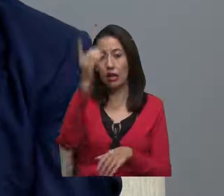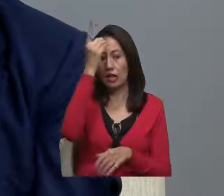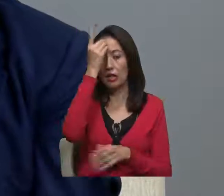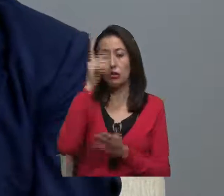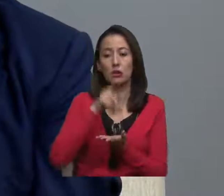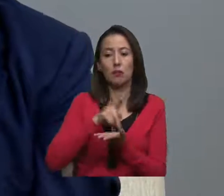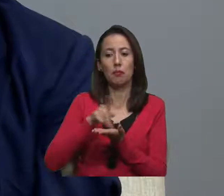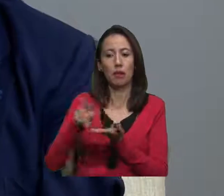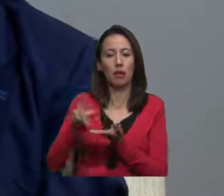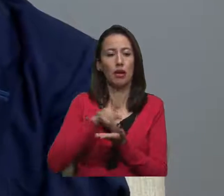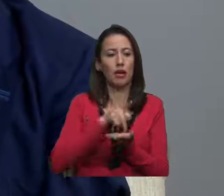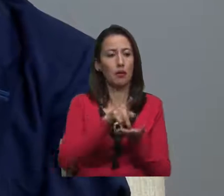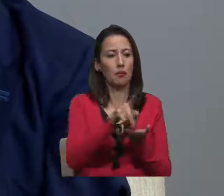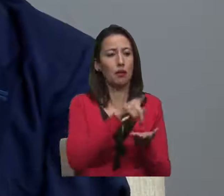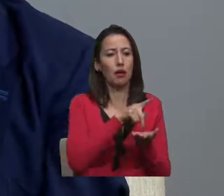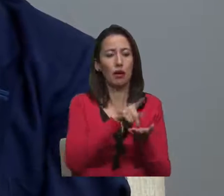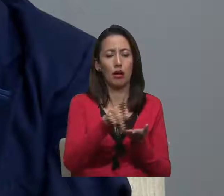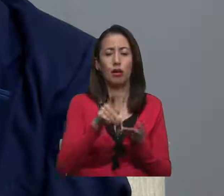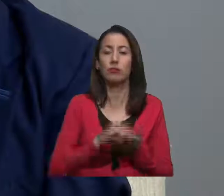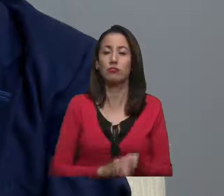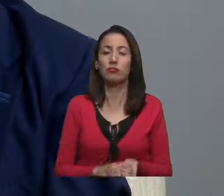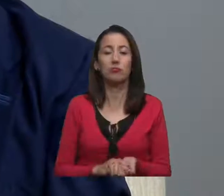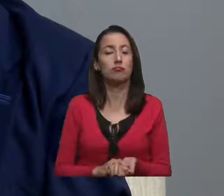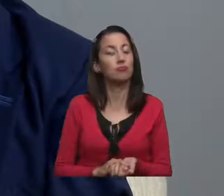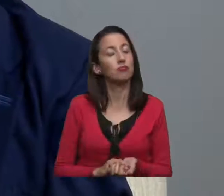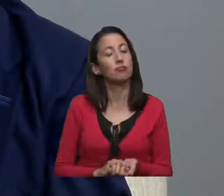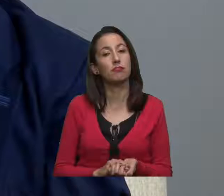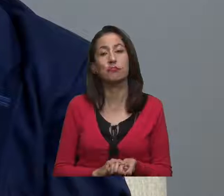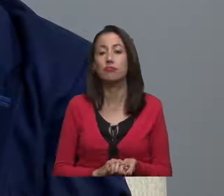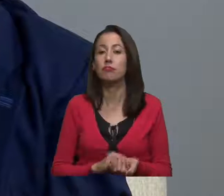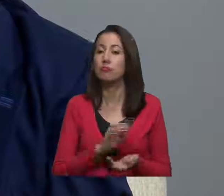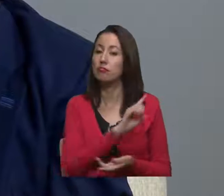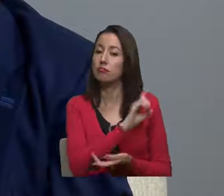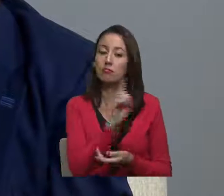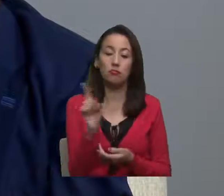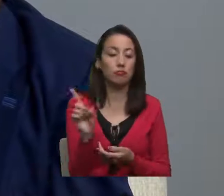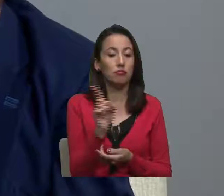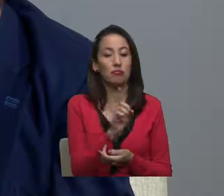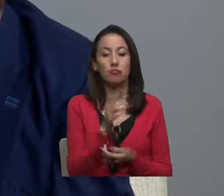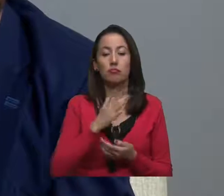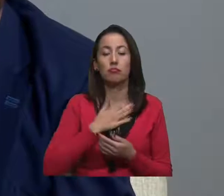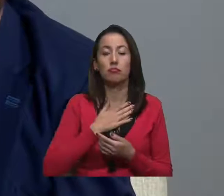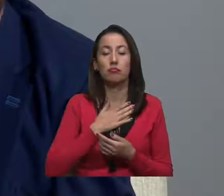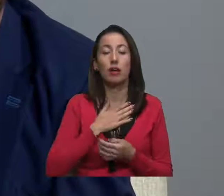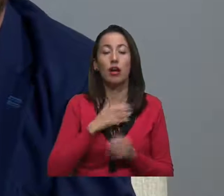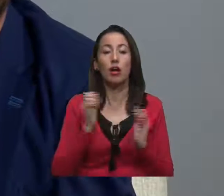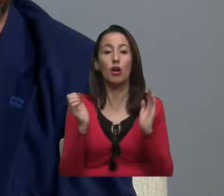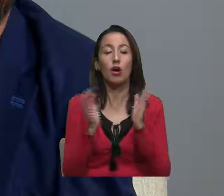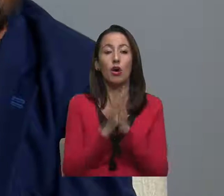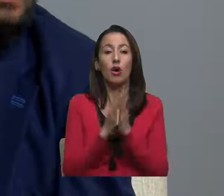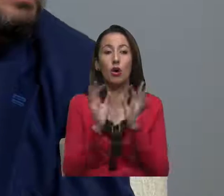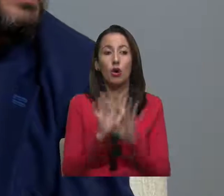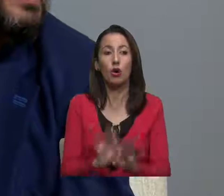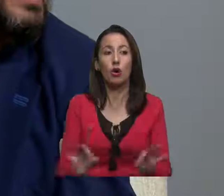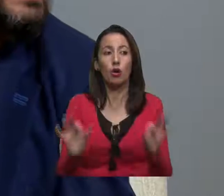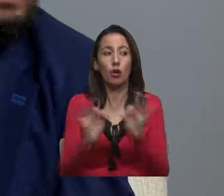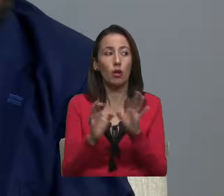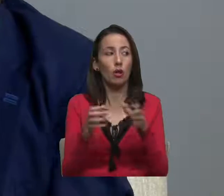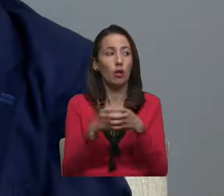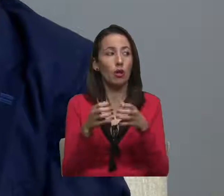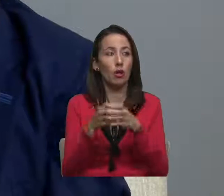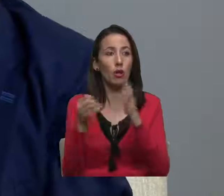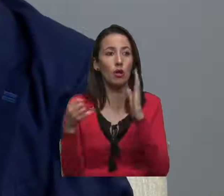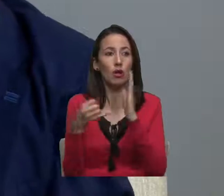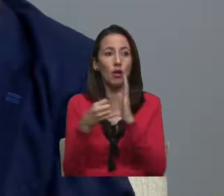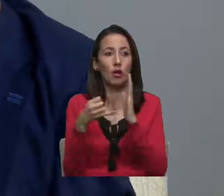siempre llevamos planteando no no se van a ahorrar las deudas honrar pero lo que lo que se